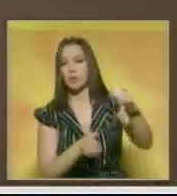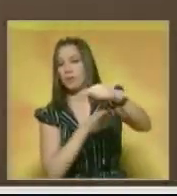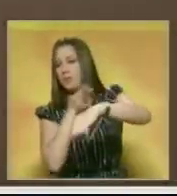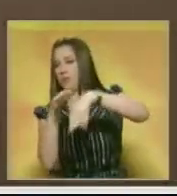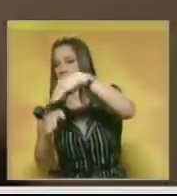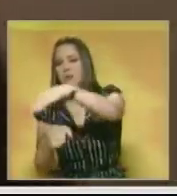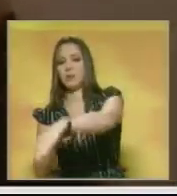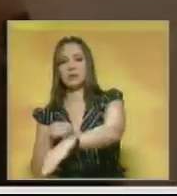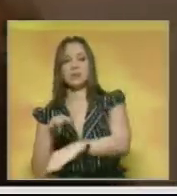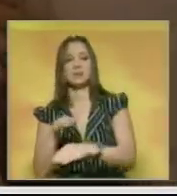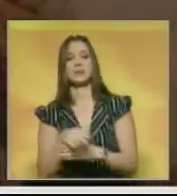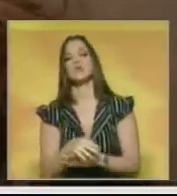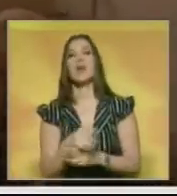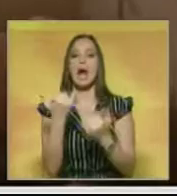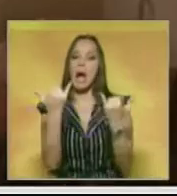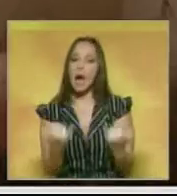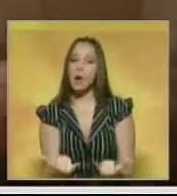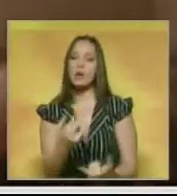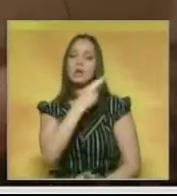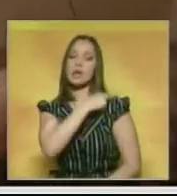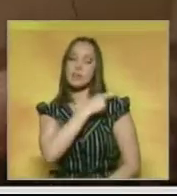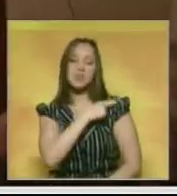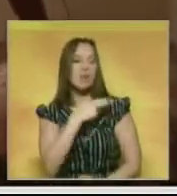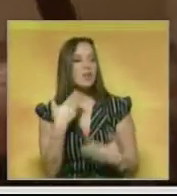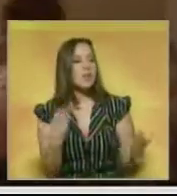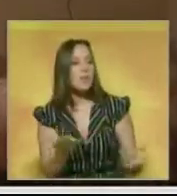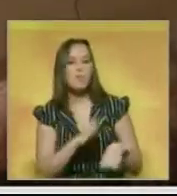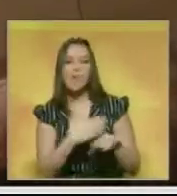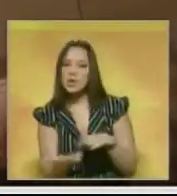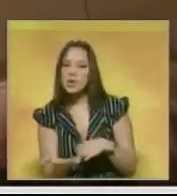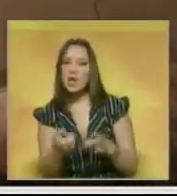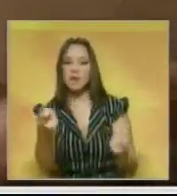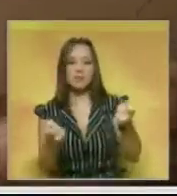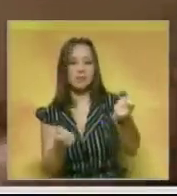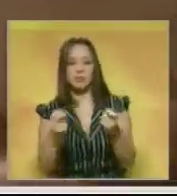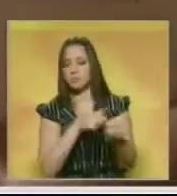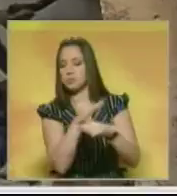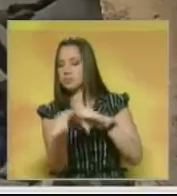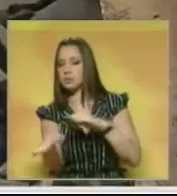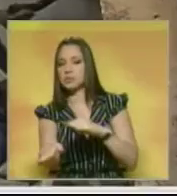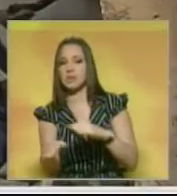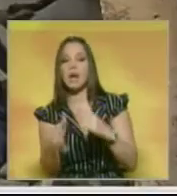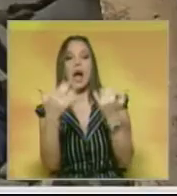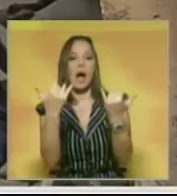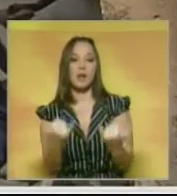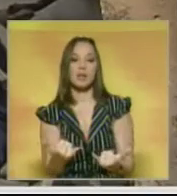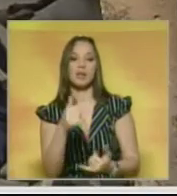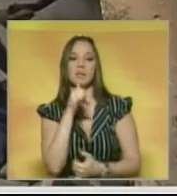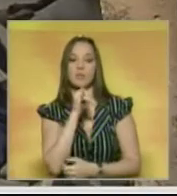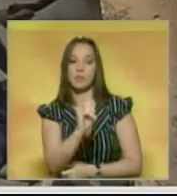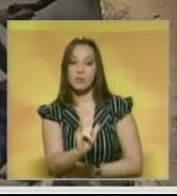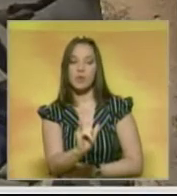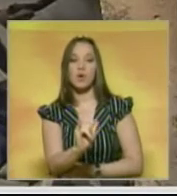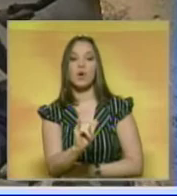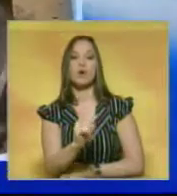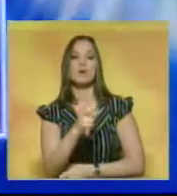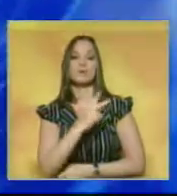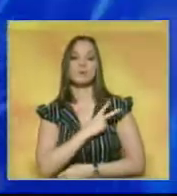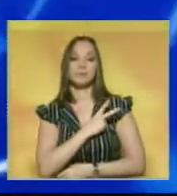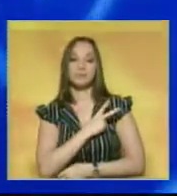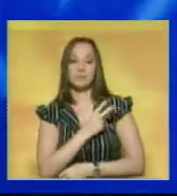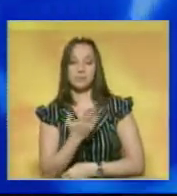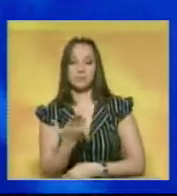de tránsito terrestre se encargará de determinar las causas que provocaron este accidente. Es nuestro informe hasta ahora. Continúen con más de la emisión meridiana